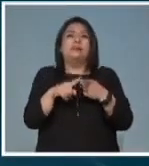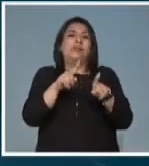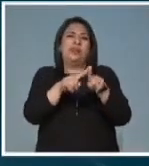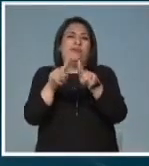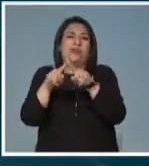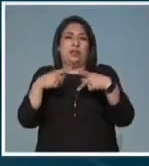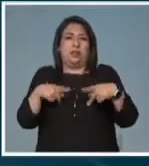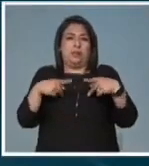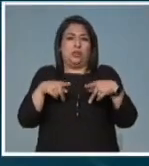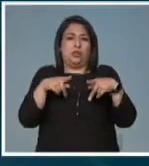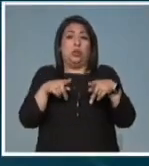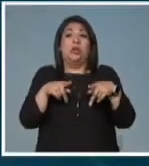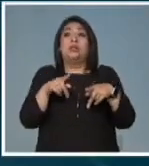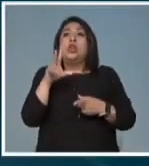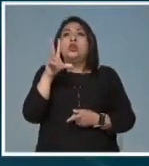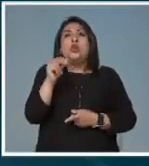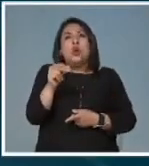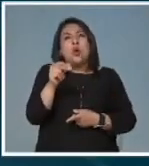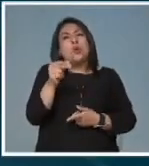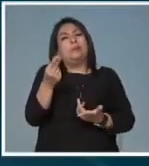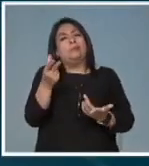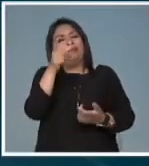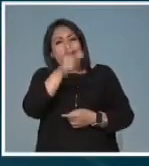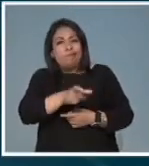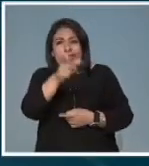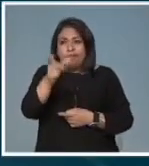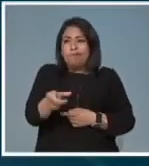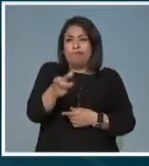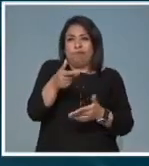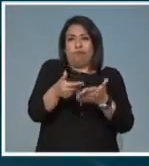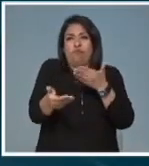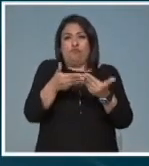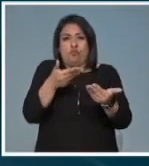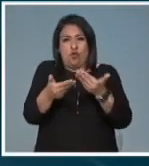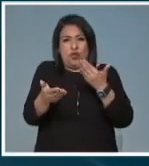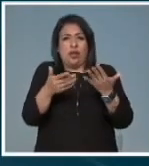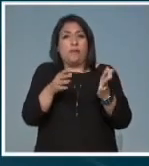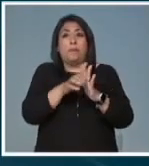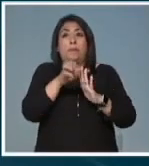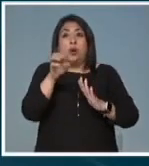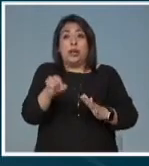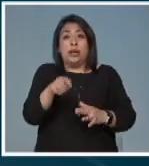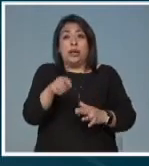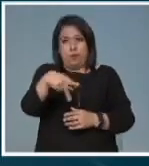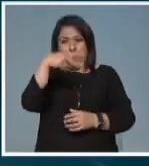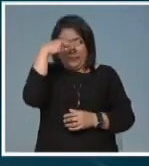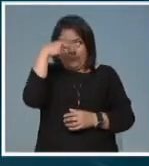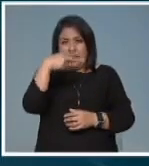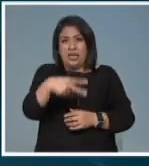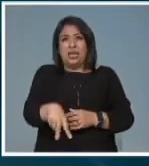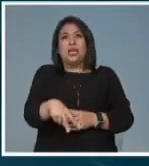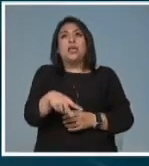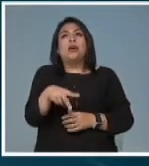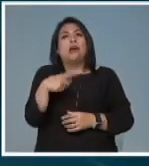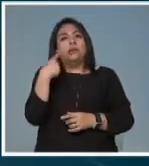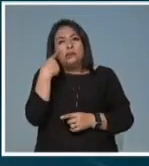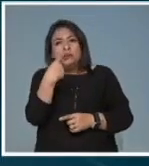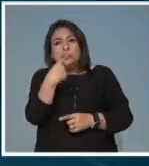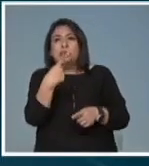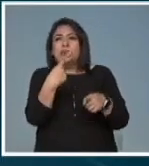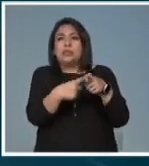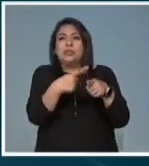serie de figuras que no son tanto las figuras de vanguardia. En el caso mexicano, la gran